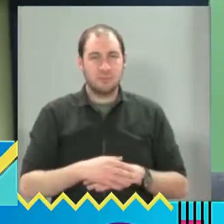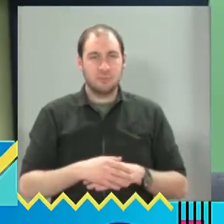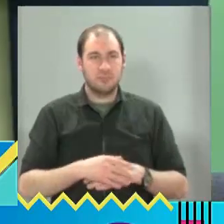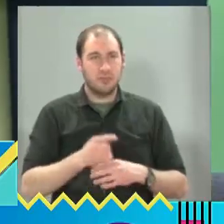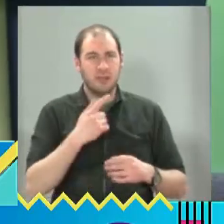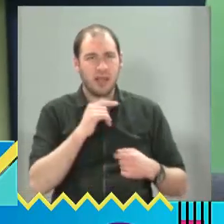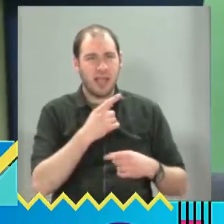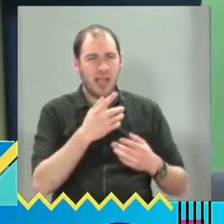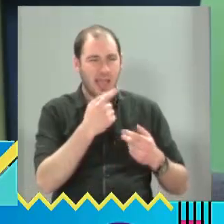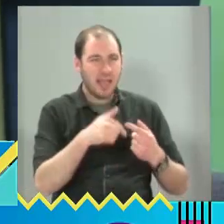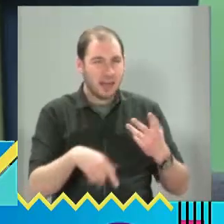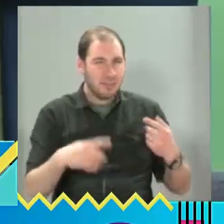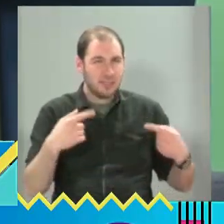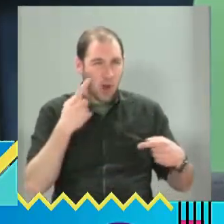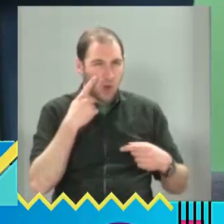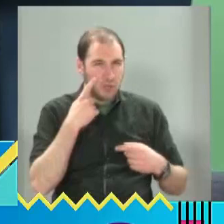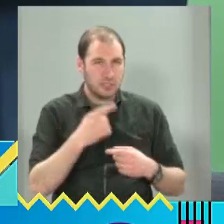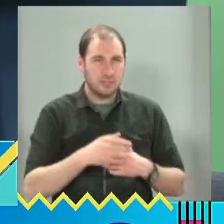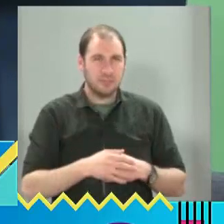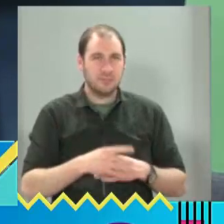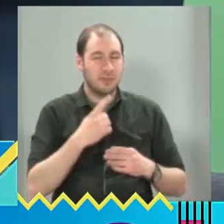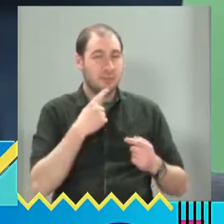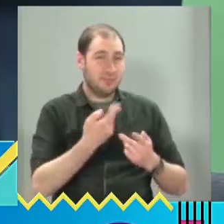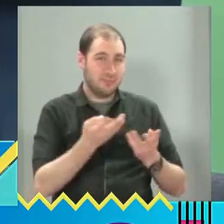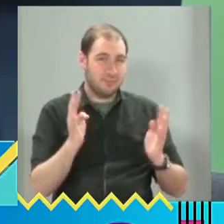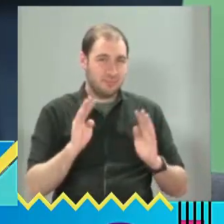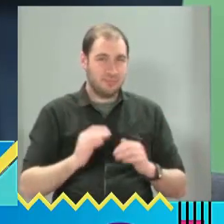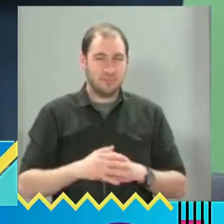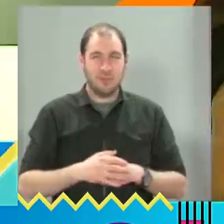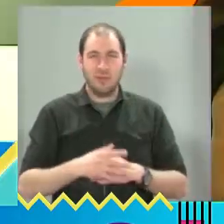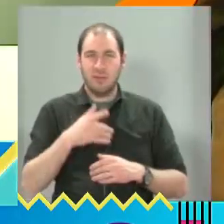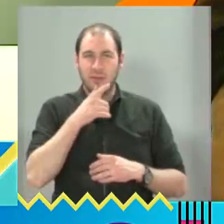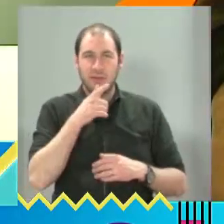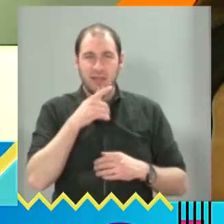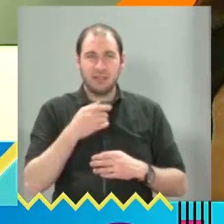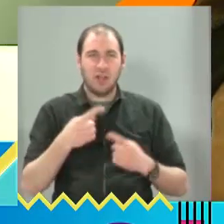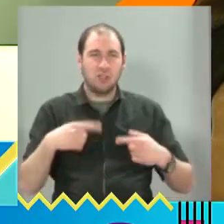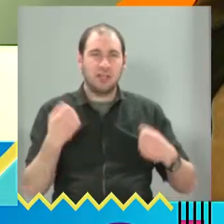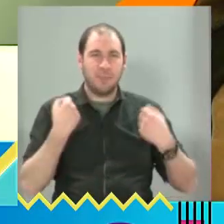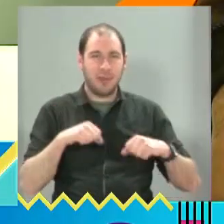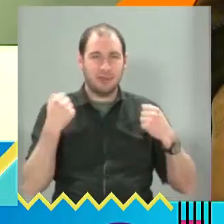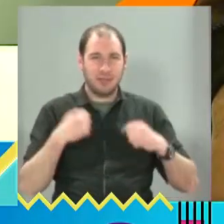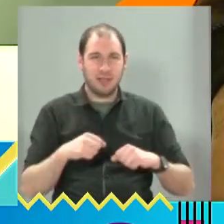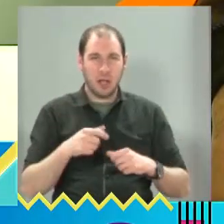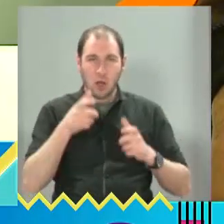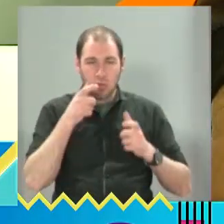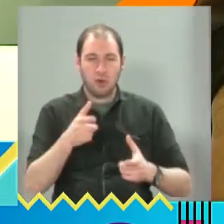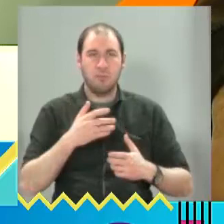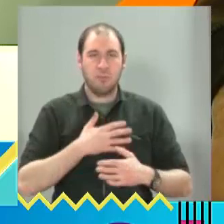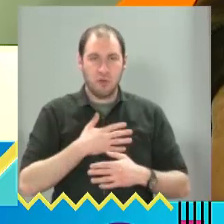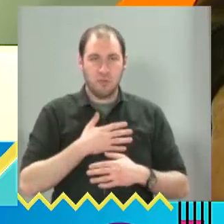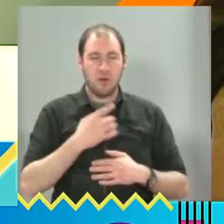¿Tenemos las herramientas y el conocimiento? Va la pregunta también para Sebastián. Yo creo que es una práctica, es un autocontrol, es